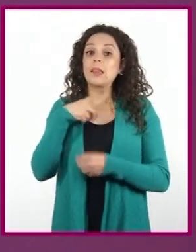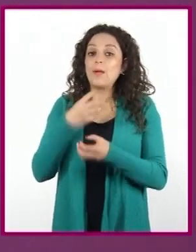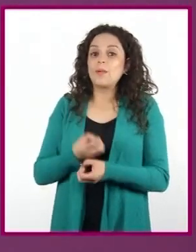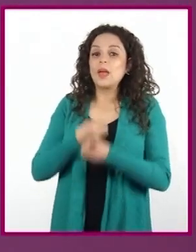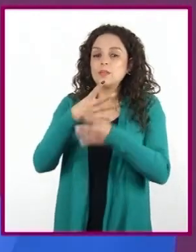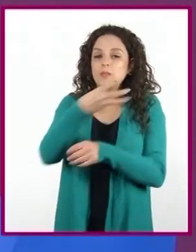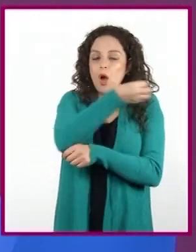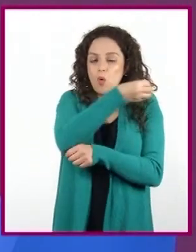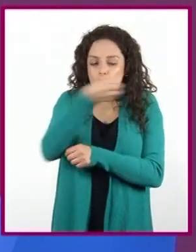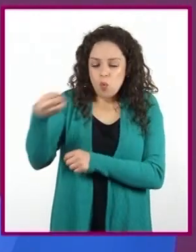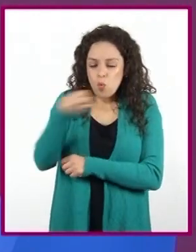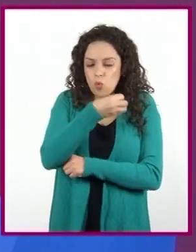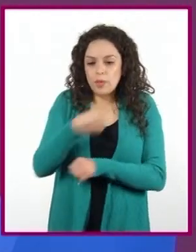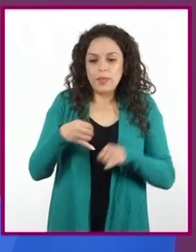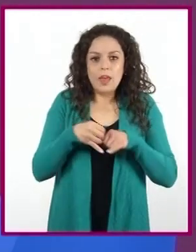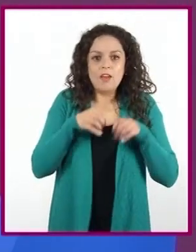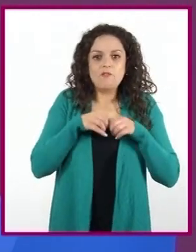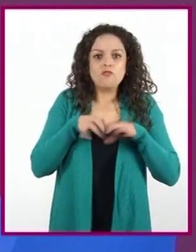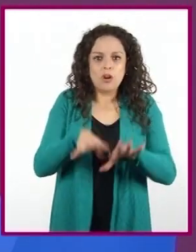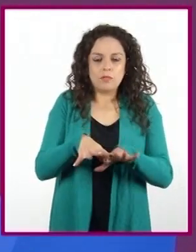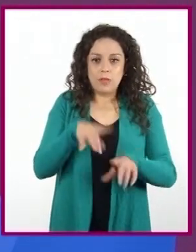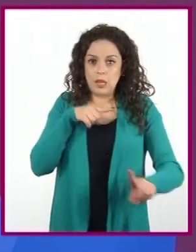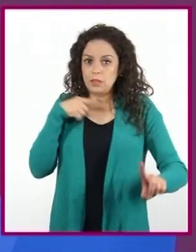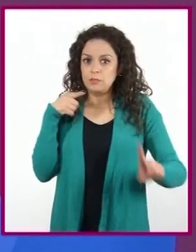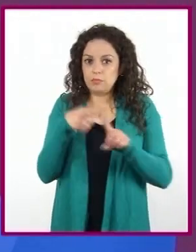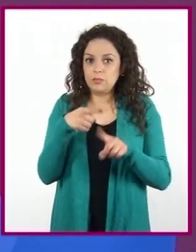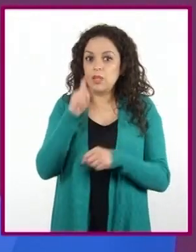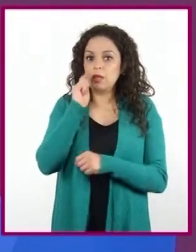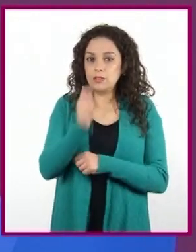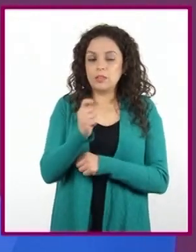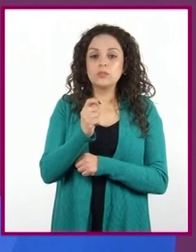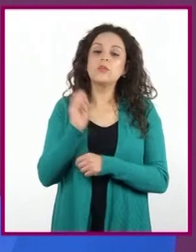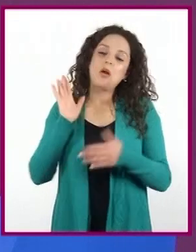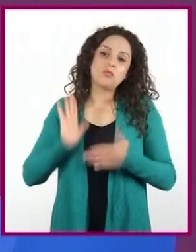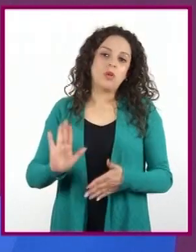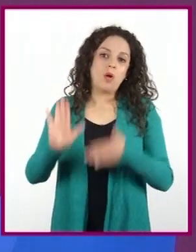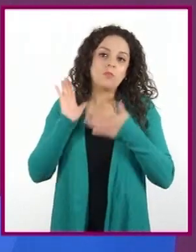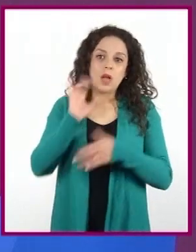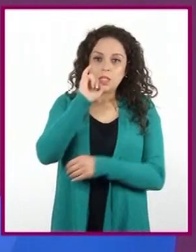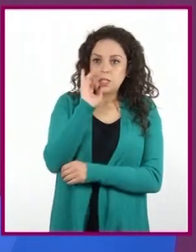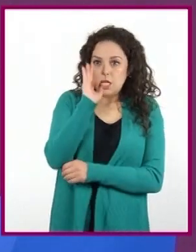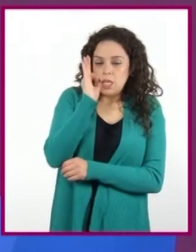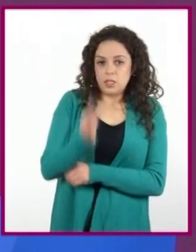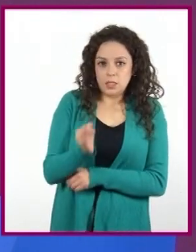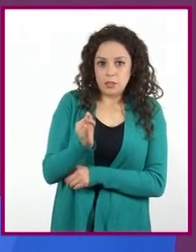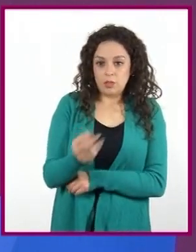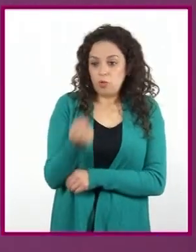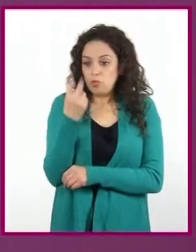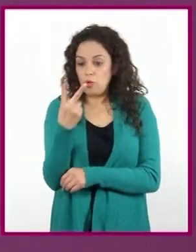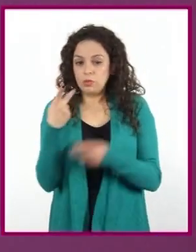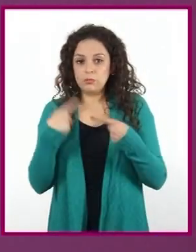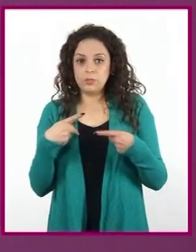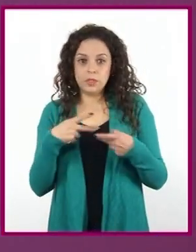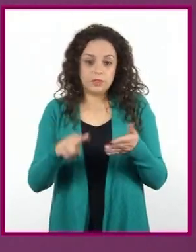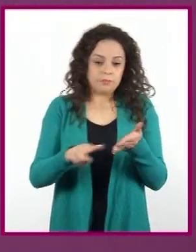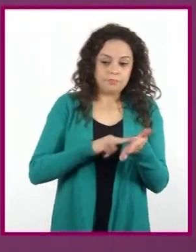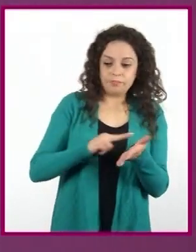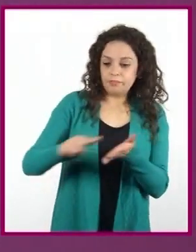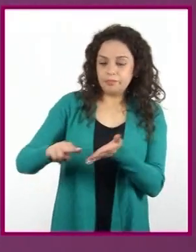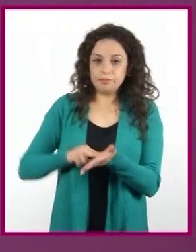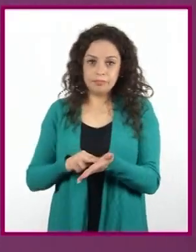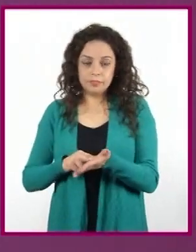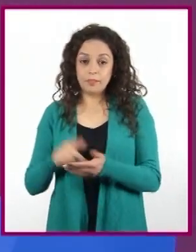ordenada y concisa la información referente a un compromiso adquirido entre dos partes. El lenguaje debe